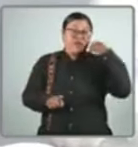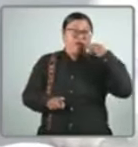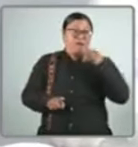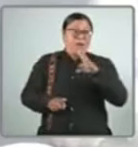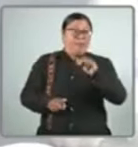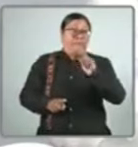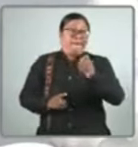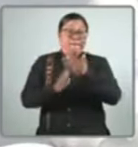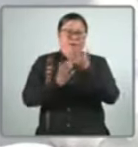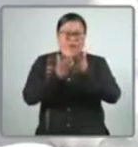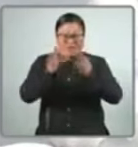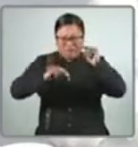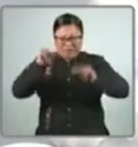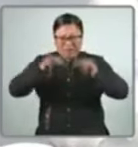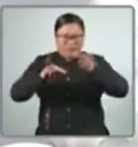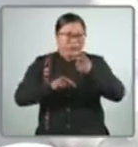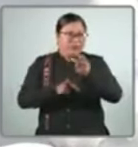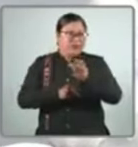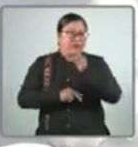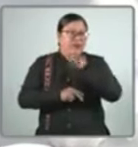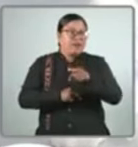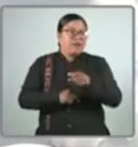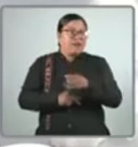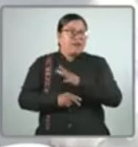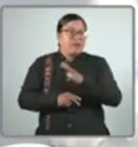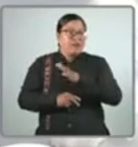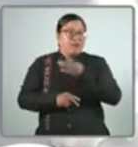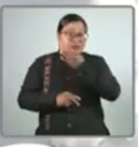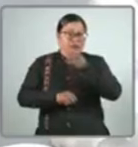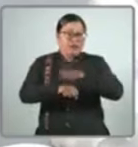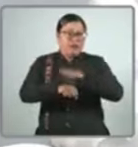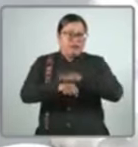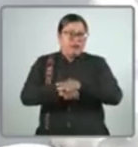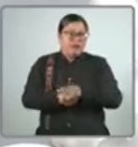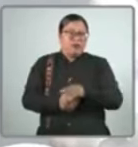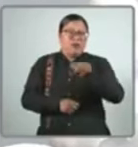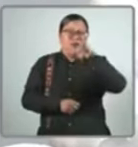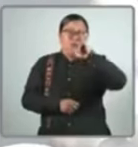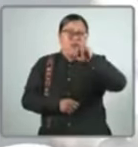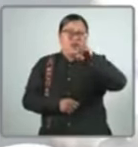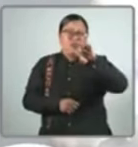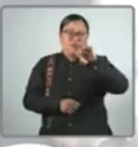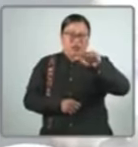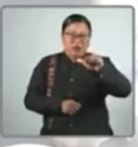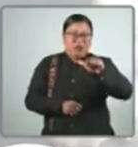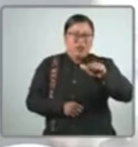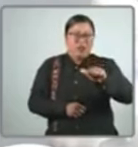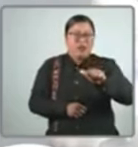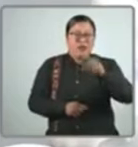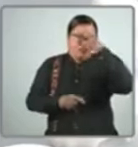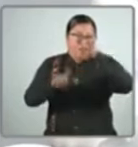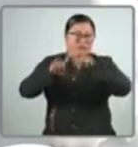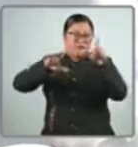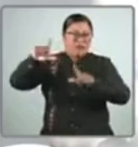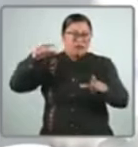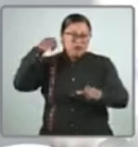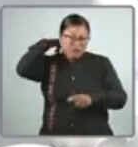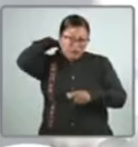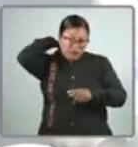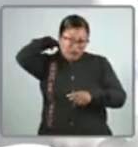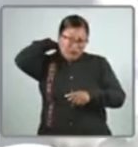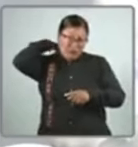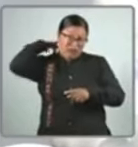en esos estándares. Aún así, yo voy a dar algunos números que son del INEA, del ranking nacional, ¿no? Decía hace